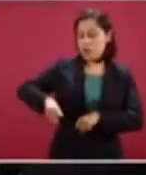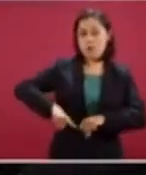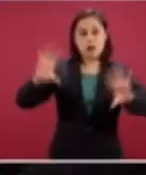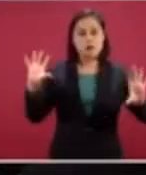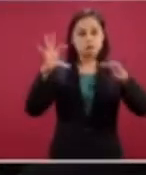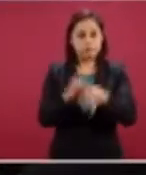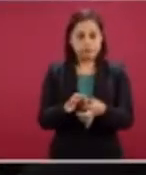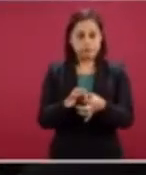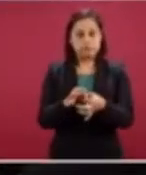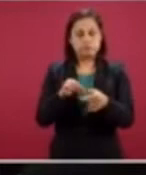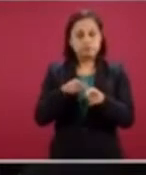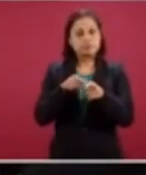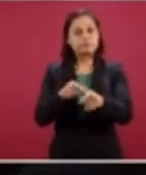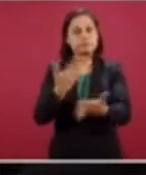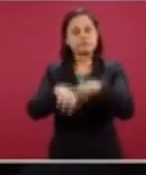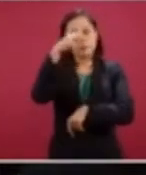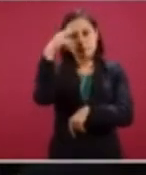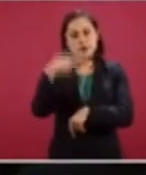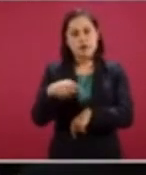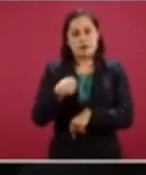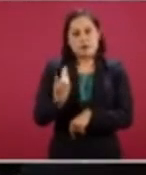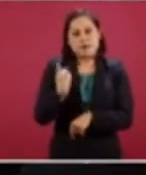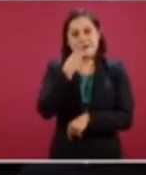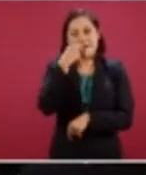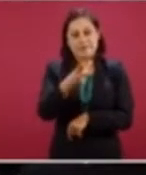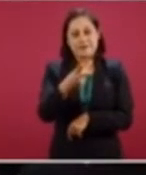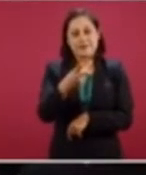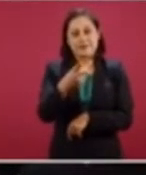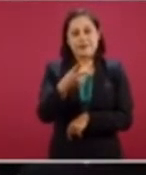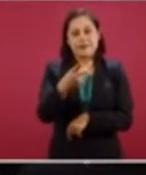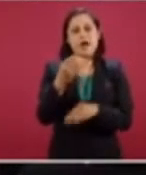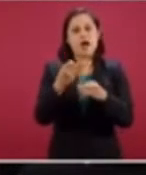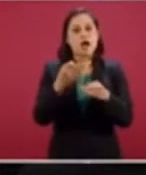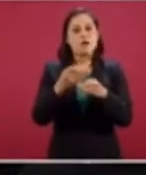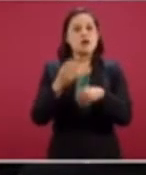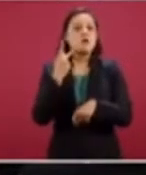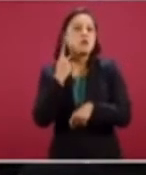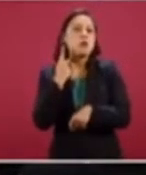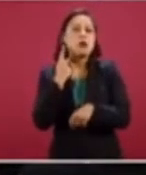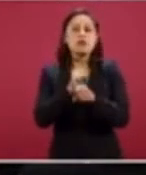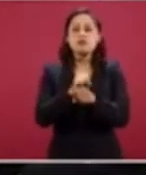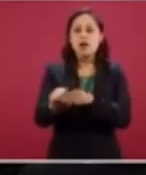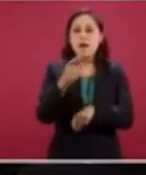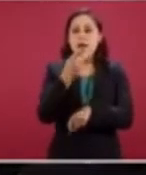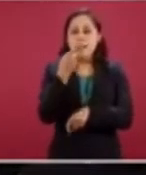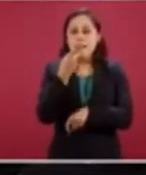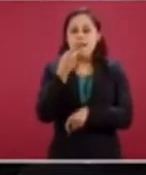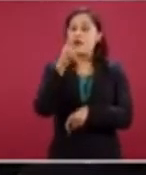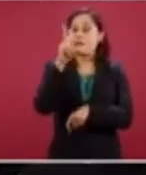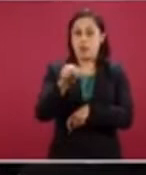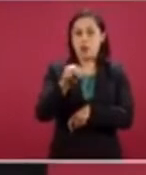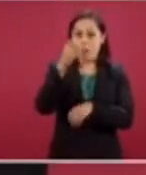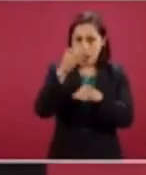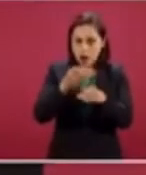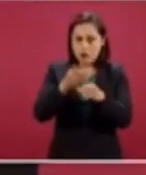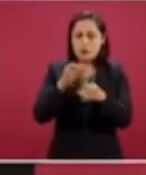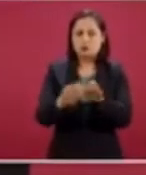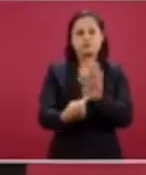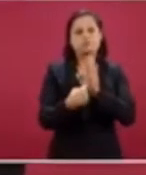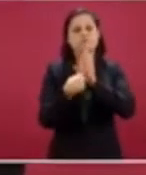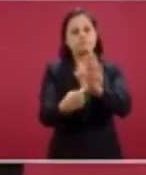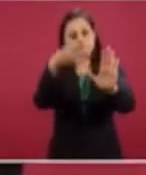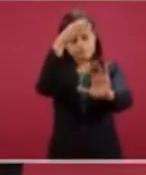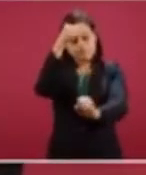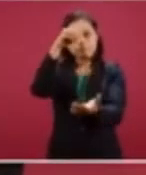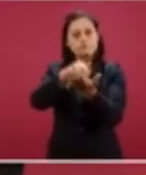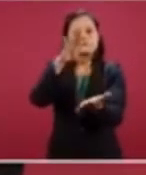crecimiento de México? Como dije hace un momento, no es un evento político, es un compromiso real para poder sacar,